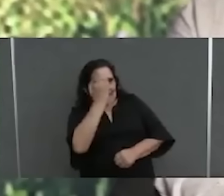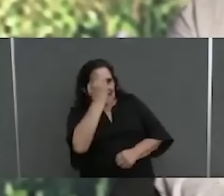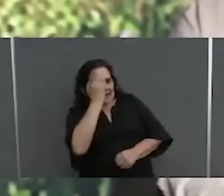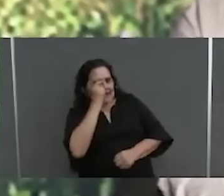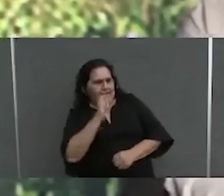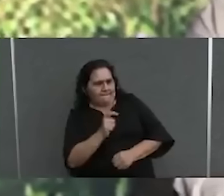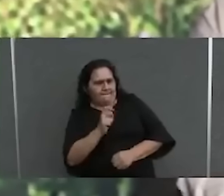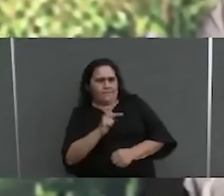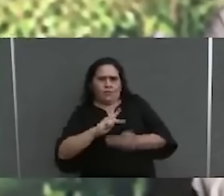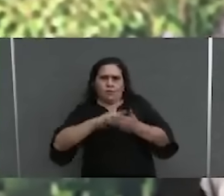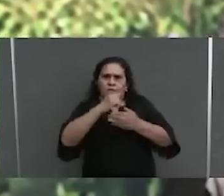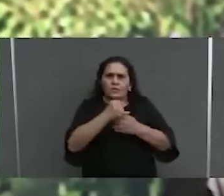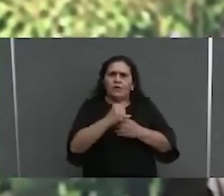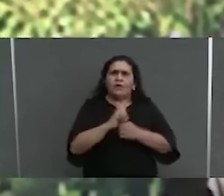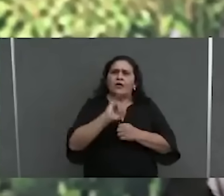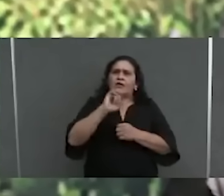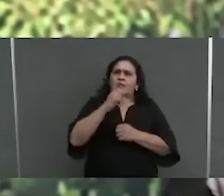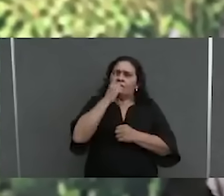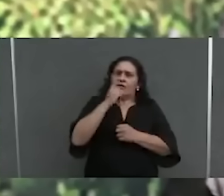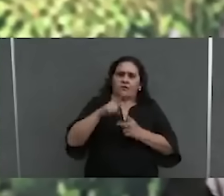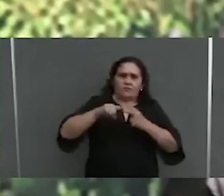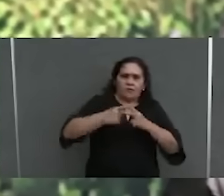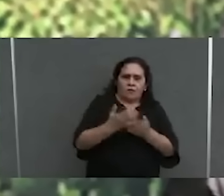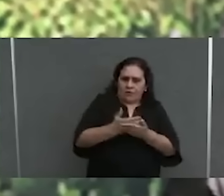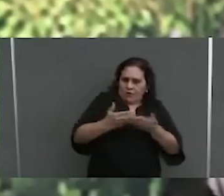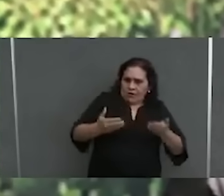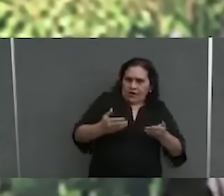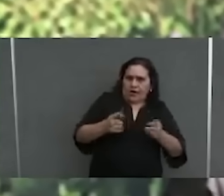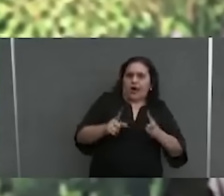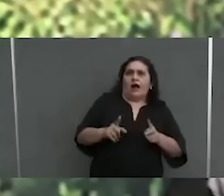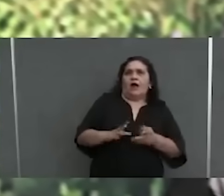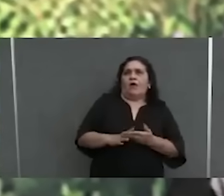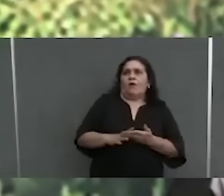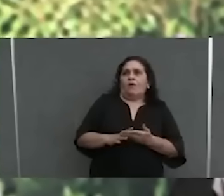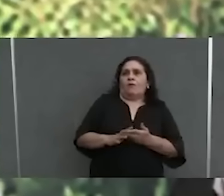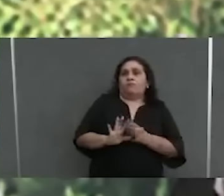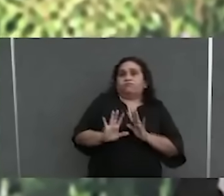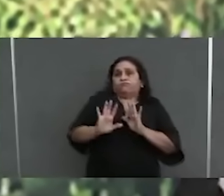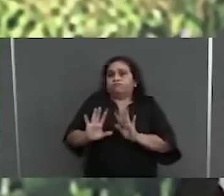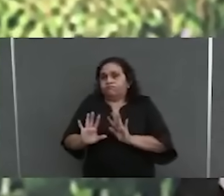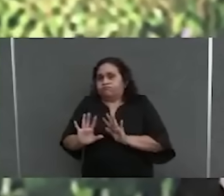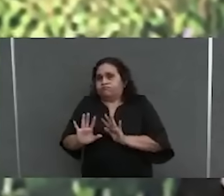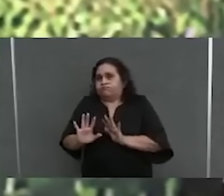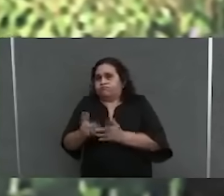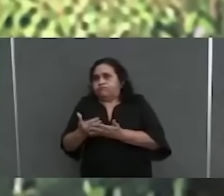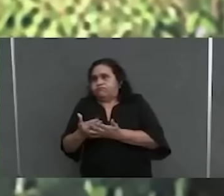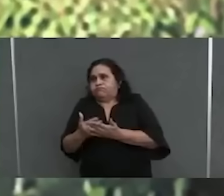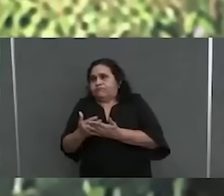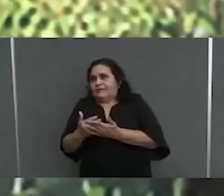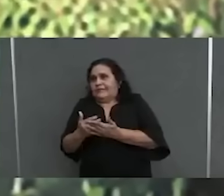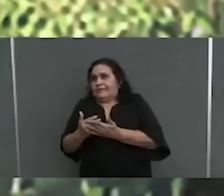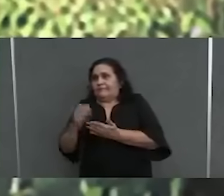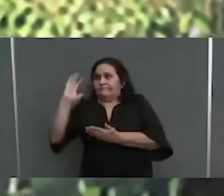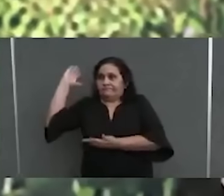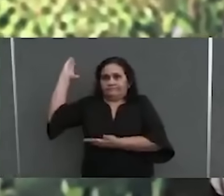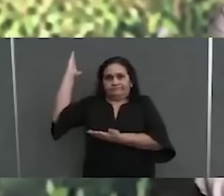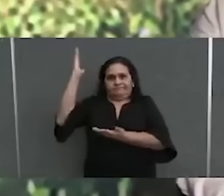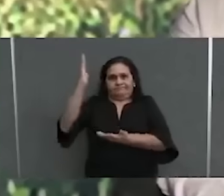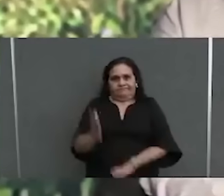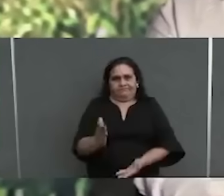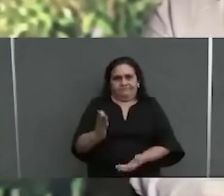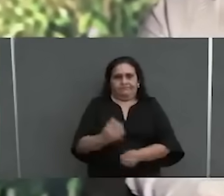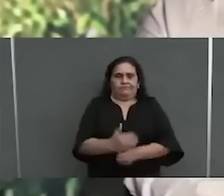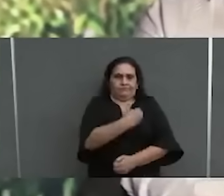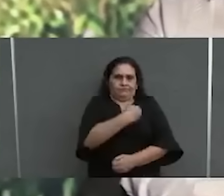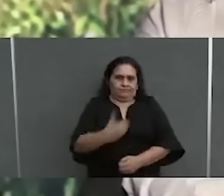diga si lo arrancamos desde ahorita o lo paramos para que inicie en la próxima administración. Entonces, hoy, como parte